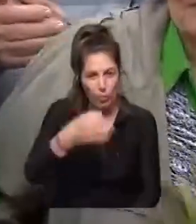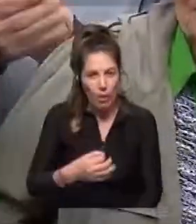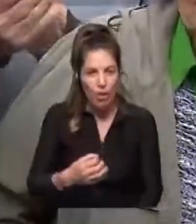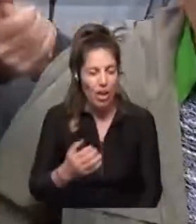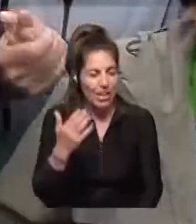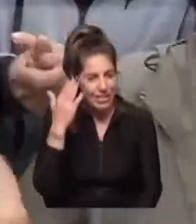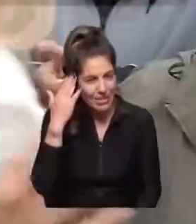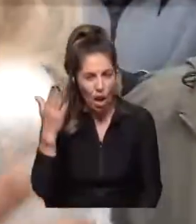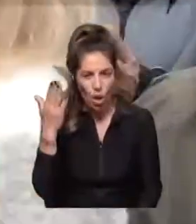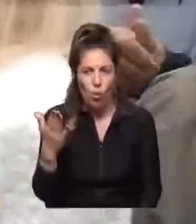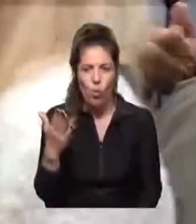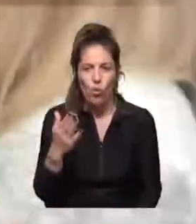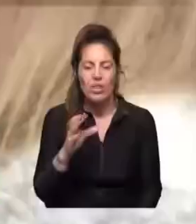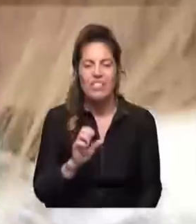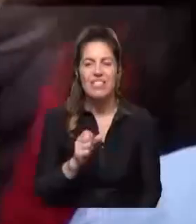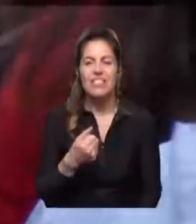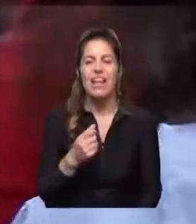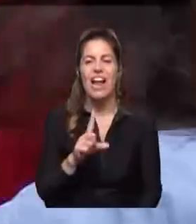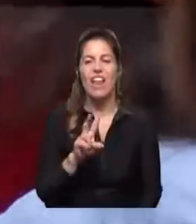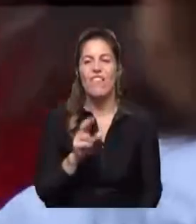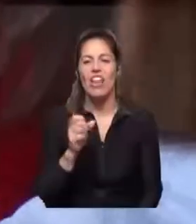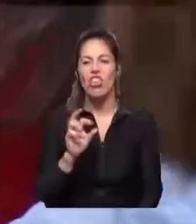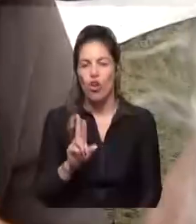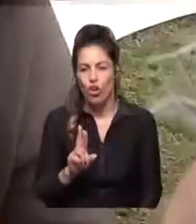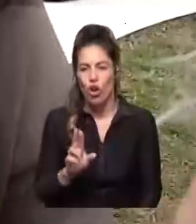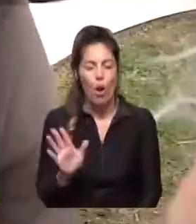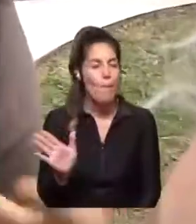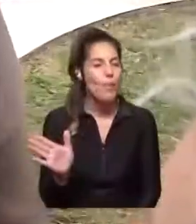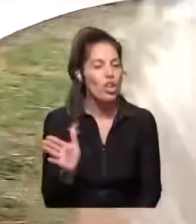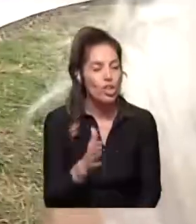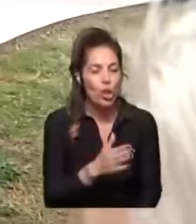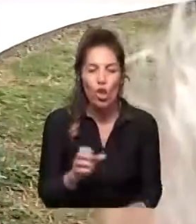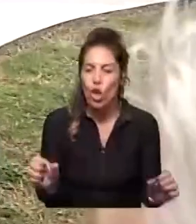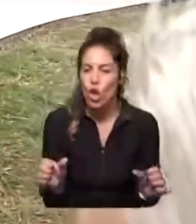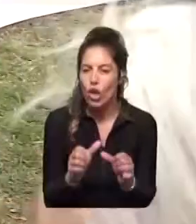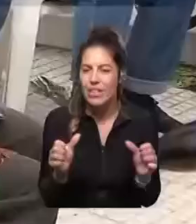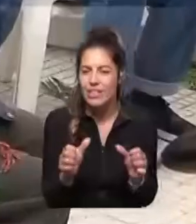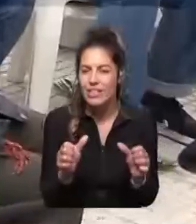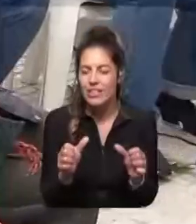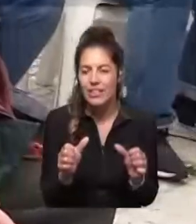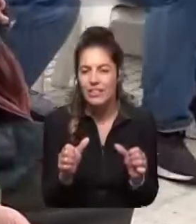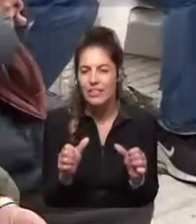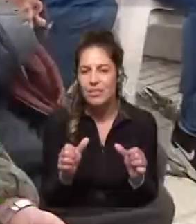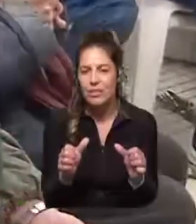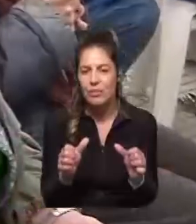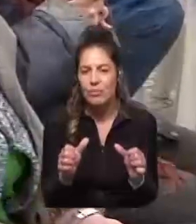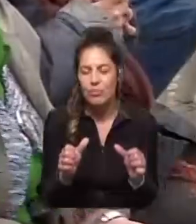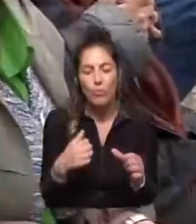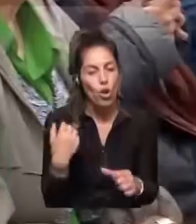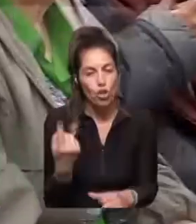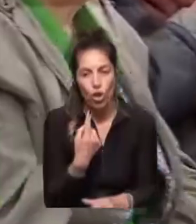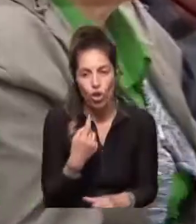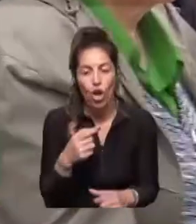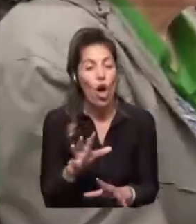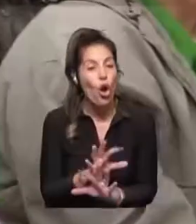Salvador Porque todo lo que todo lo que hiciste Por eso me dice y ahora con